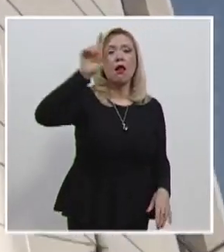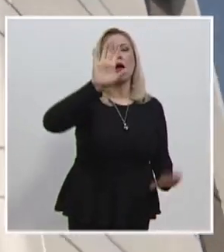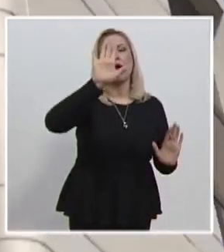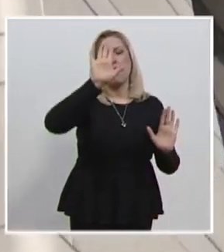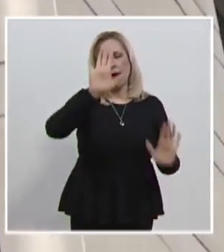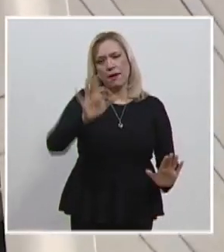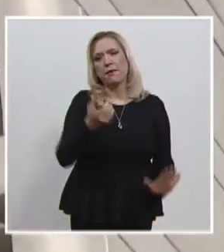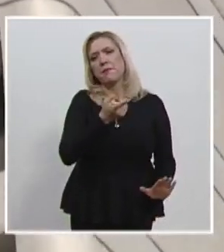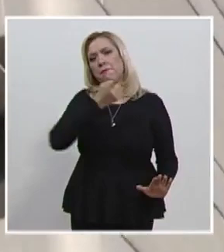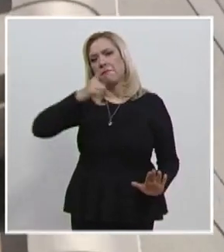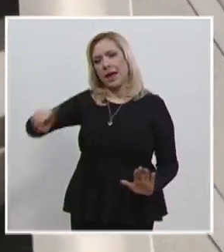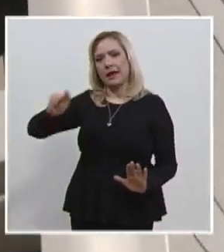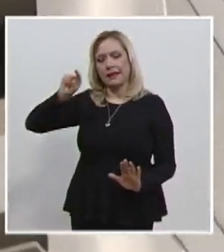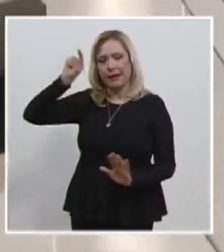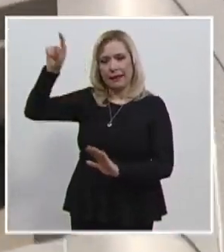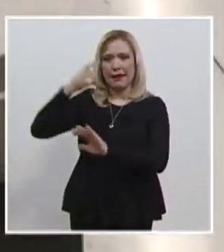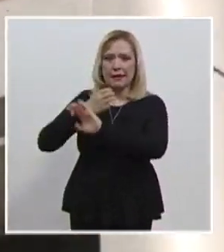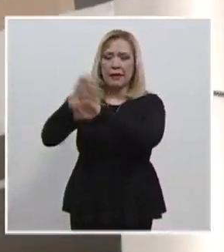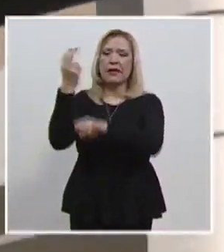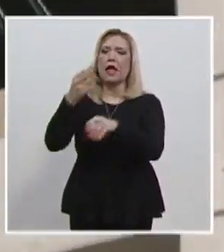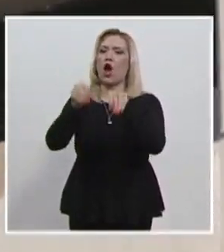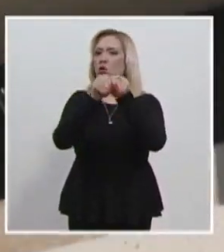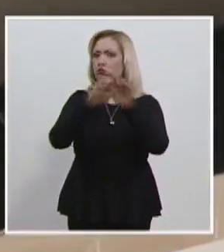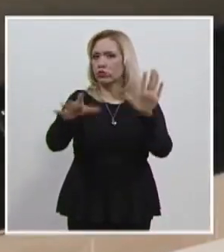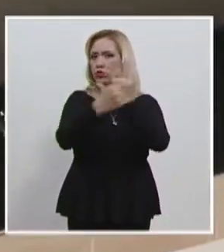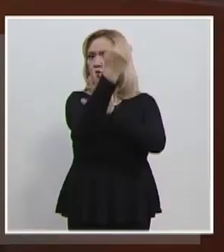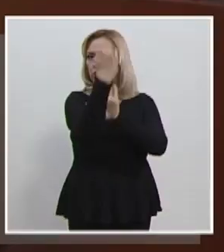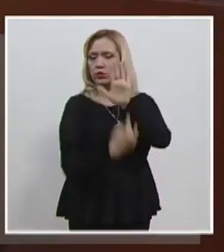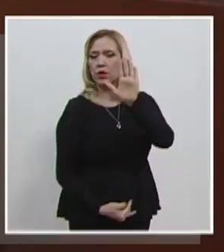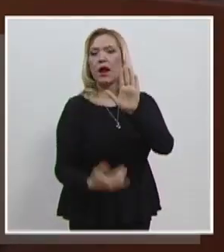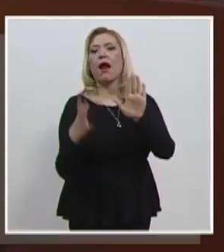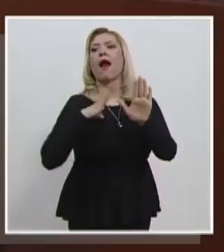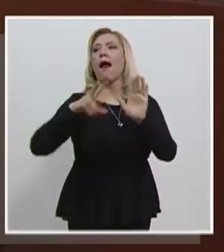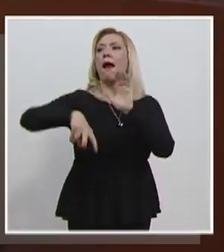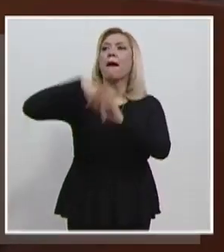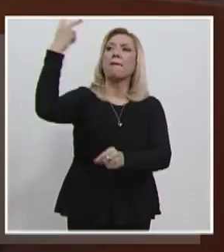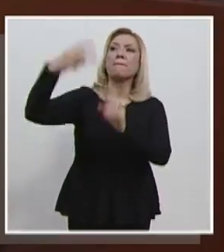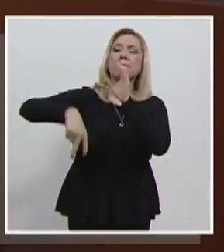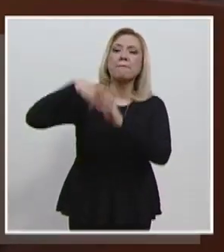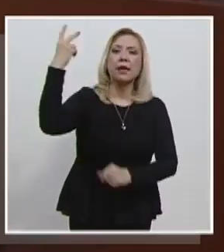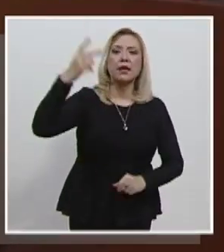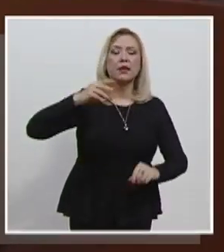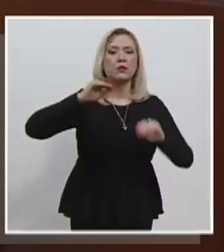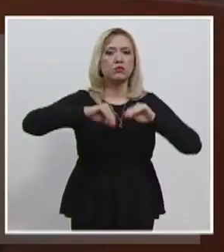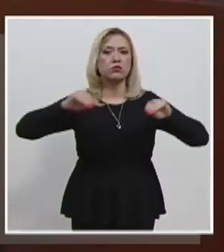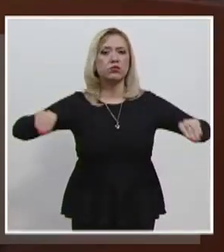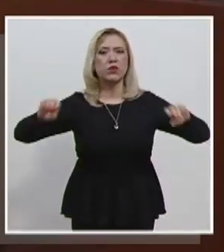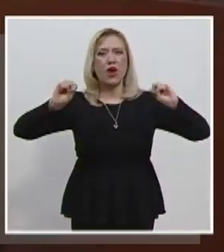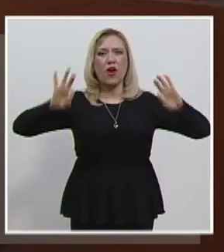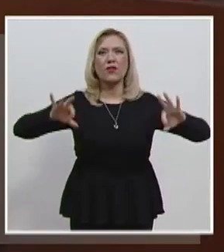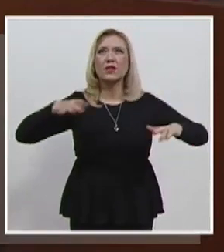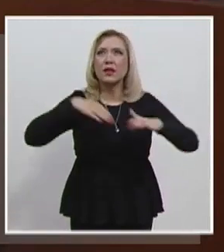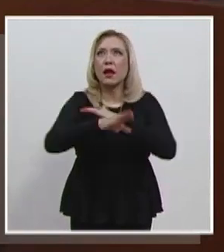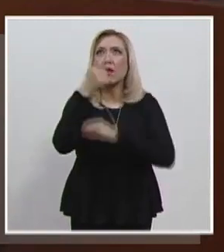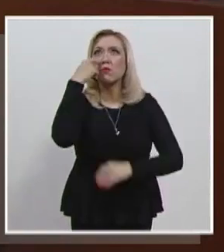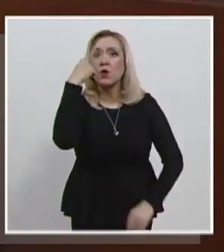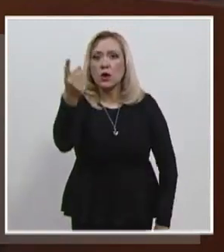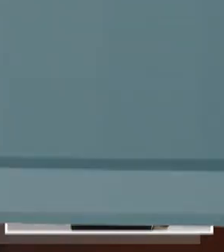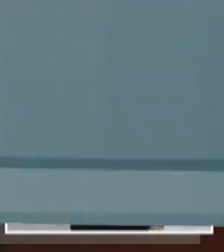al consejo local publicar de inmediato dichas vacantes en sus estrados y en los de las juntas